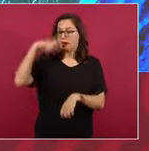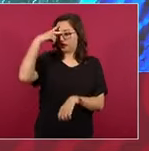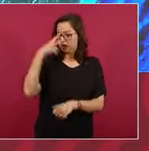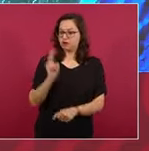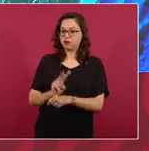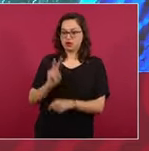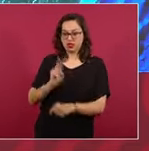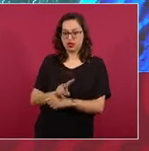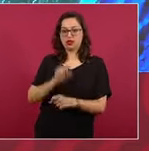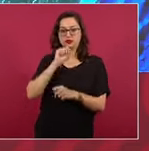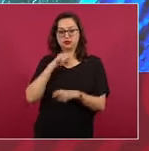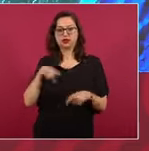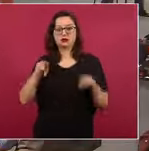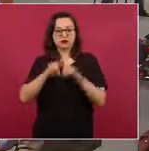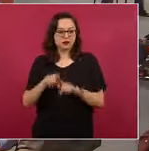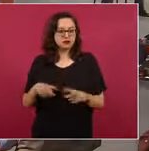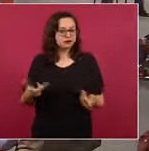Entonces,